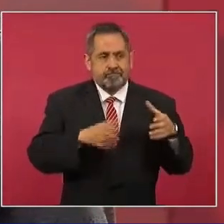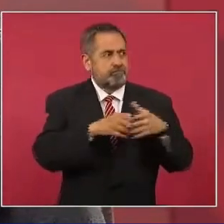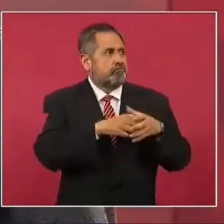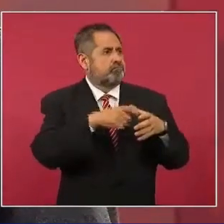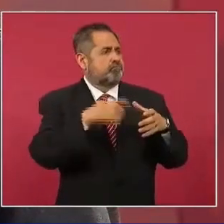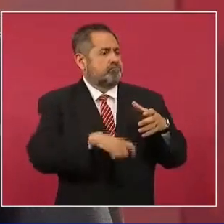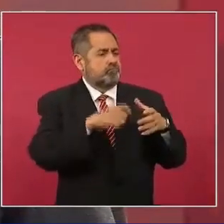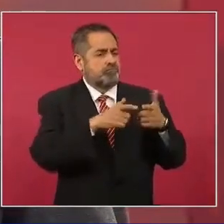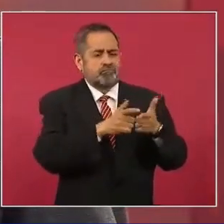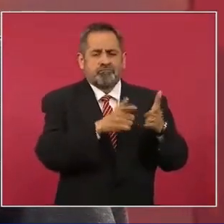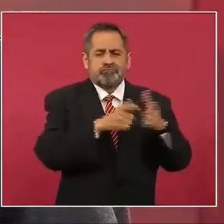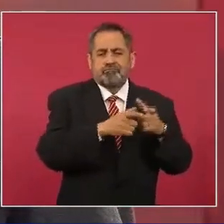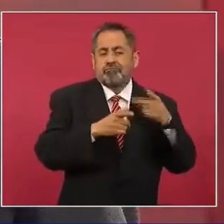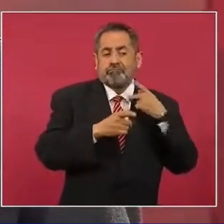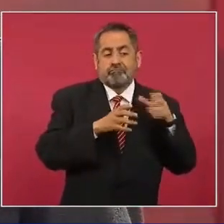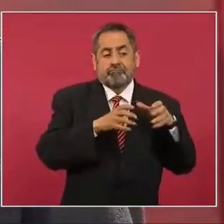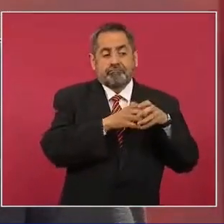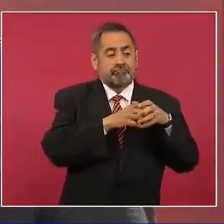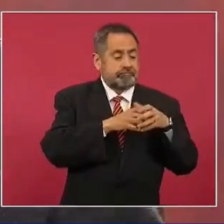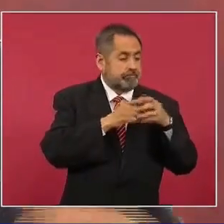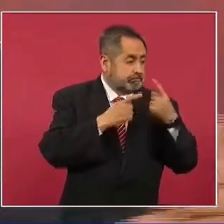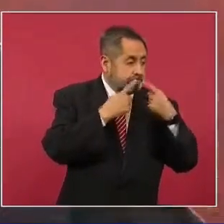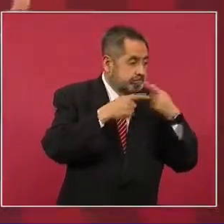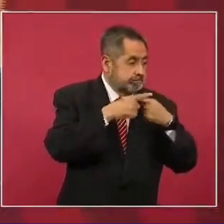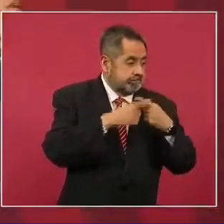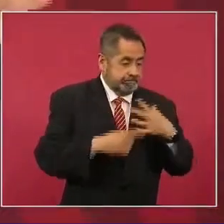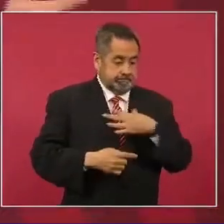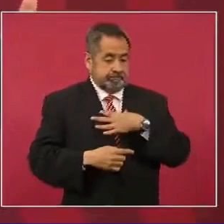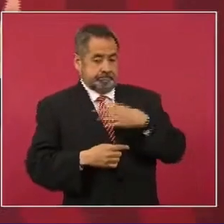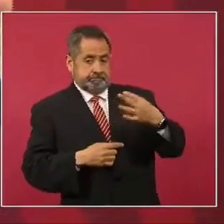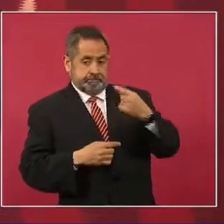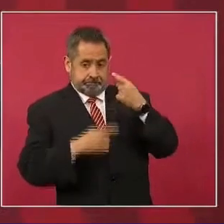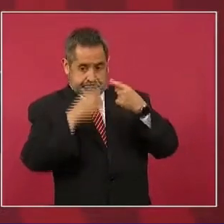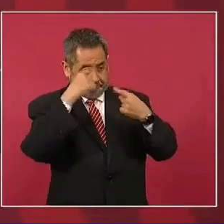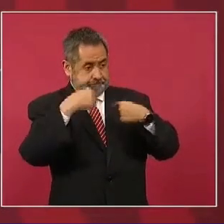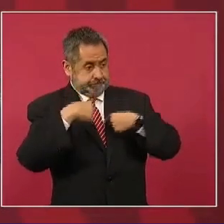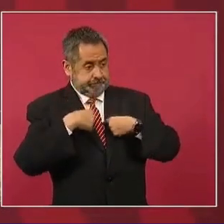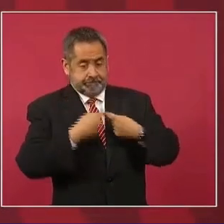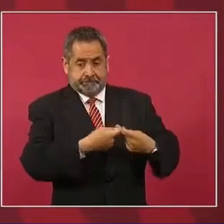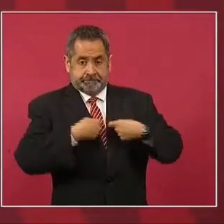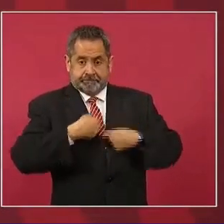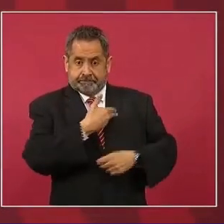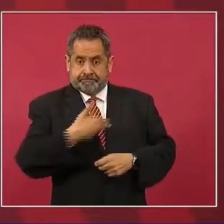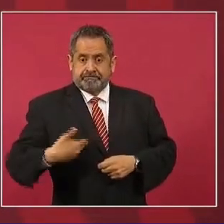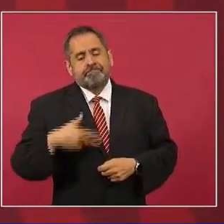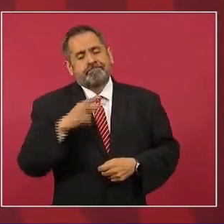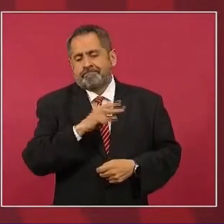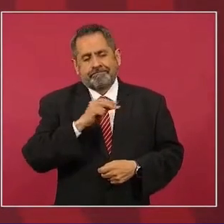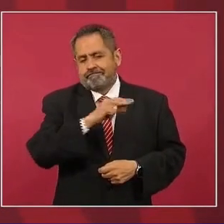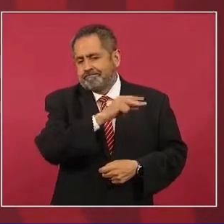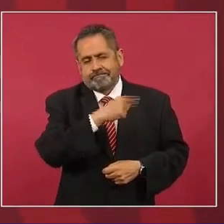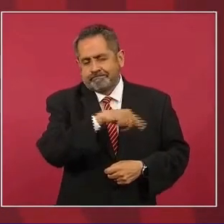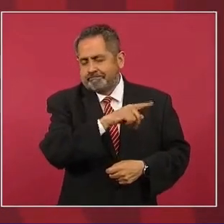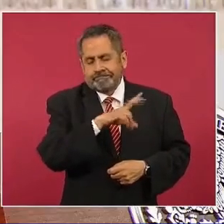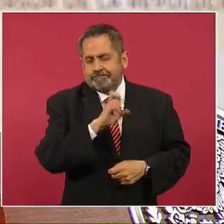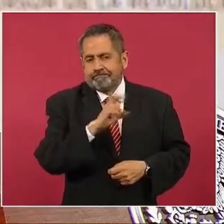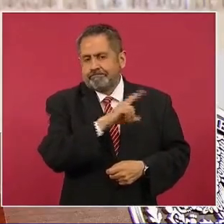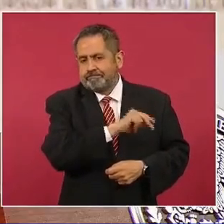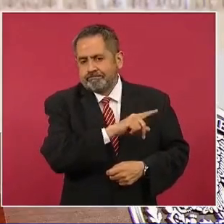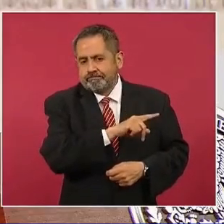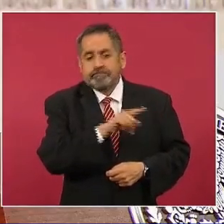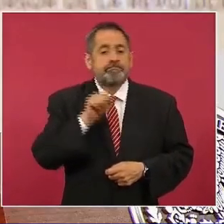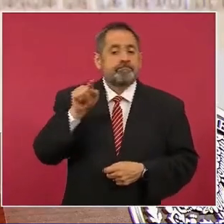potentados, la élite, que era la que siempre decidía quién iba a gobernar